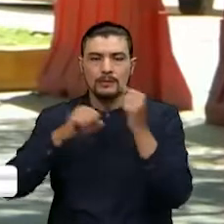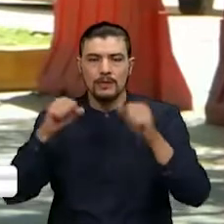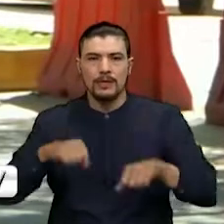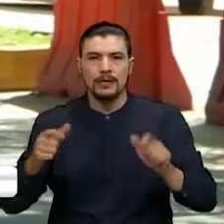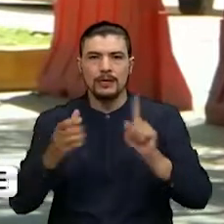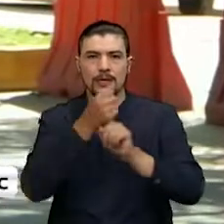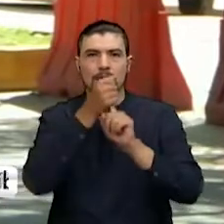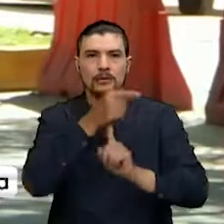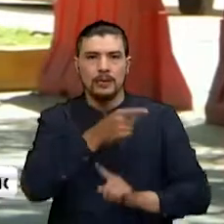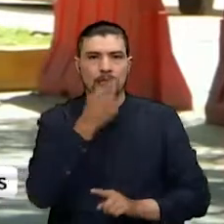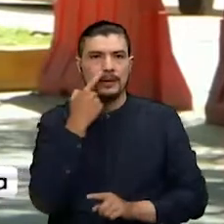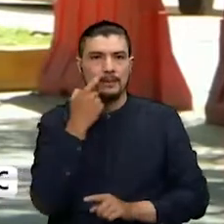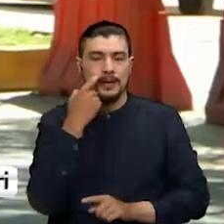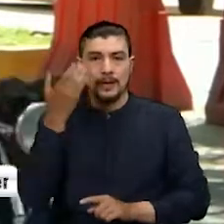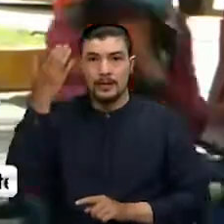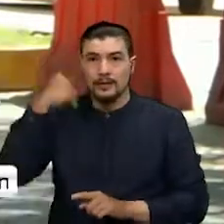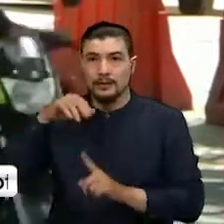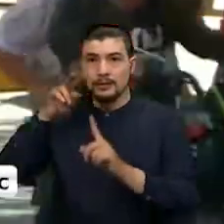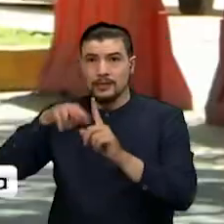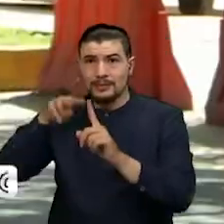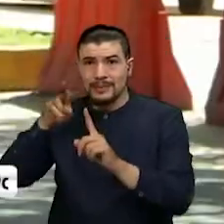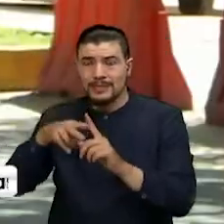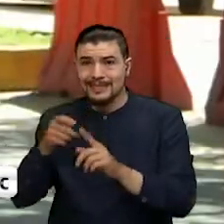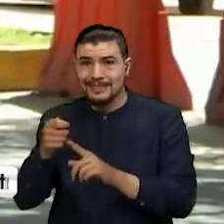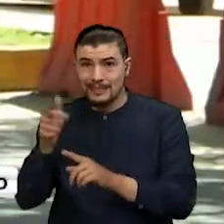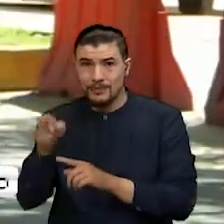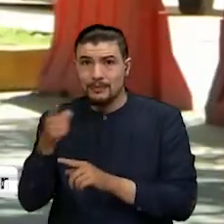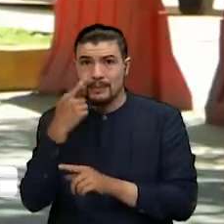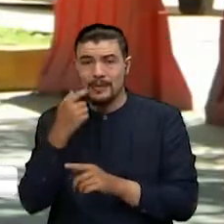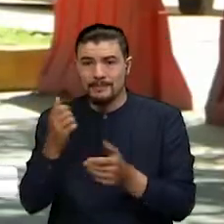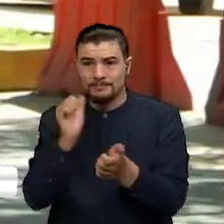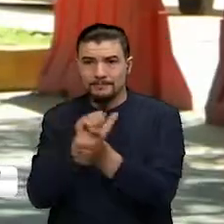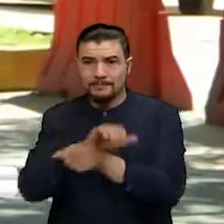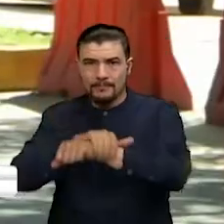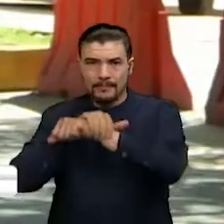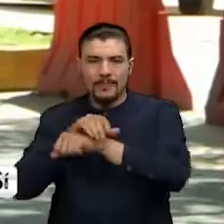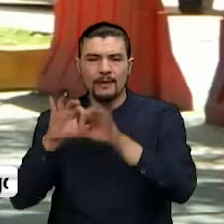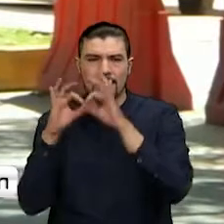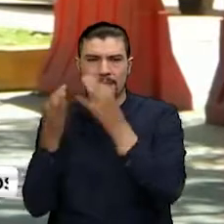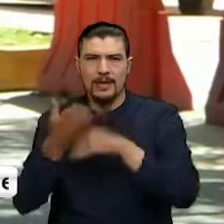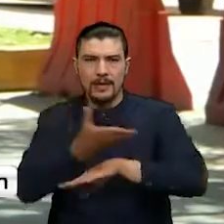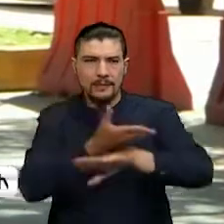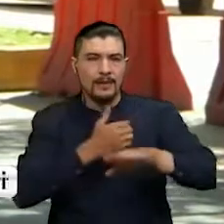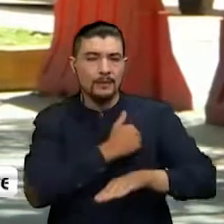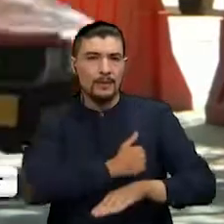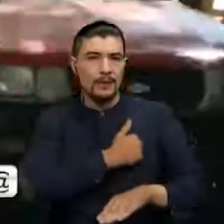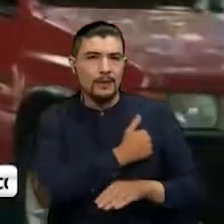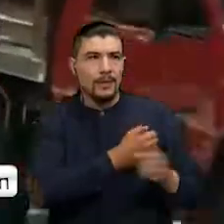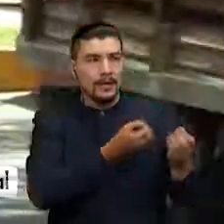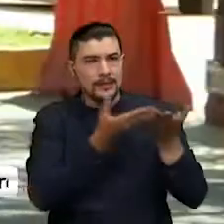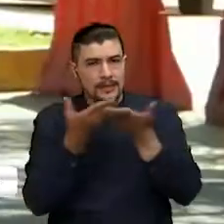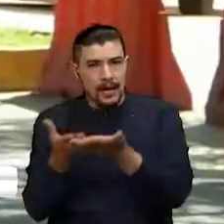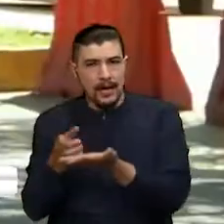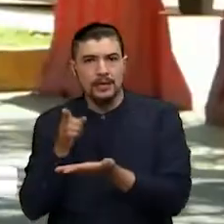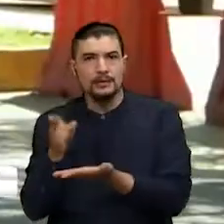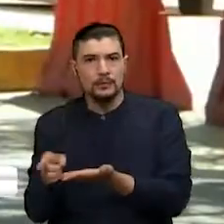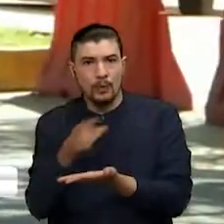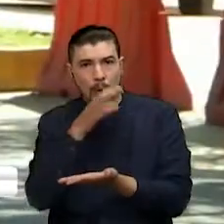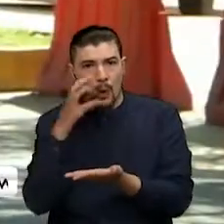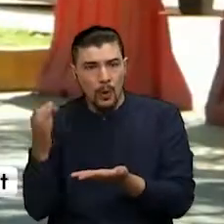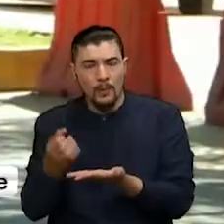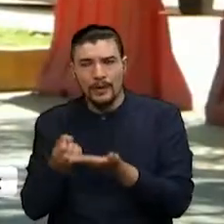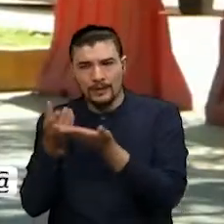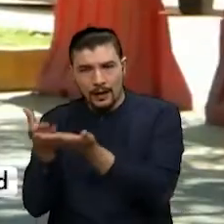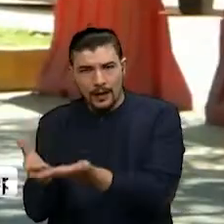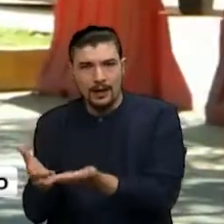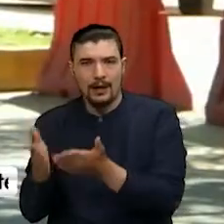Cuando ya casi se cumplen 2 meses de este plagio, los familiares solicitan a los captores regresar sano y salvo al seno de su hogar a